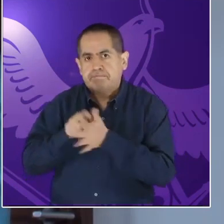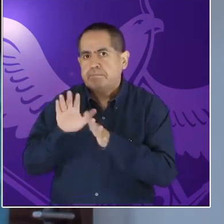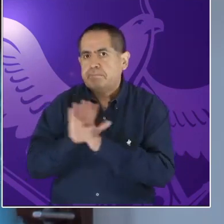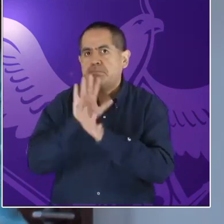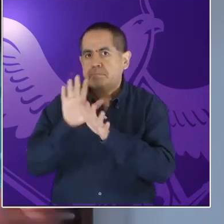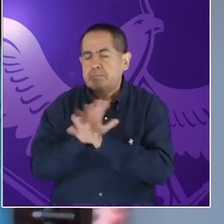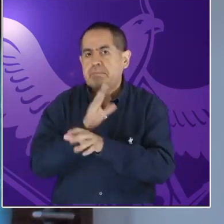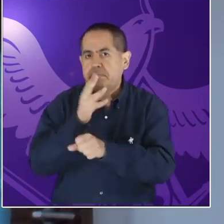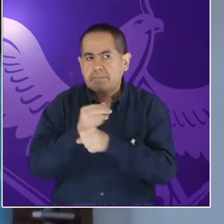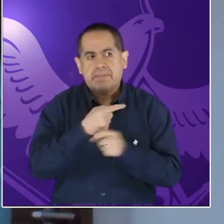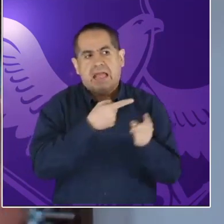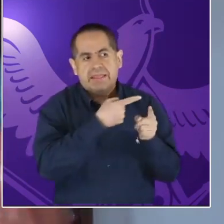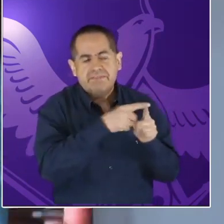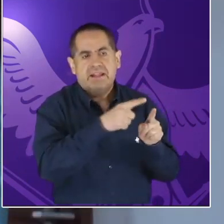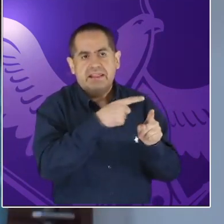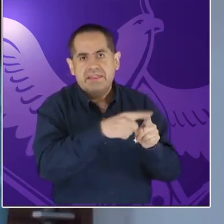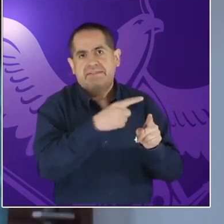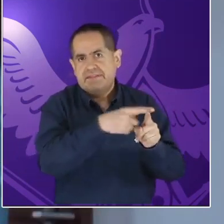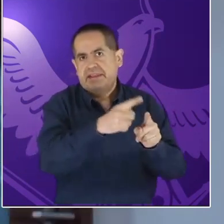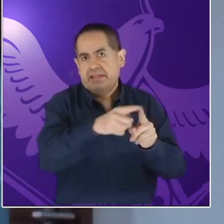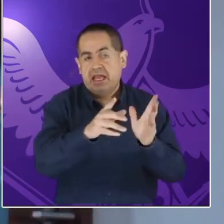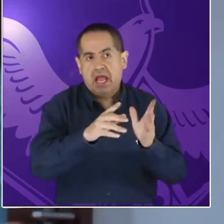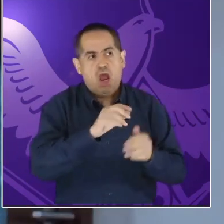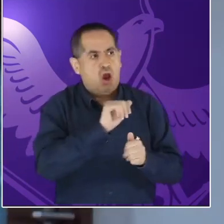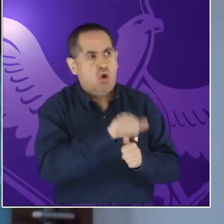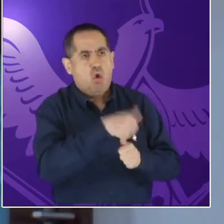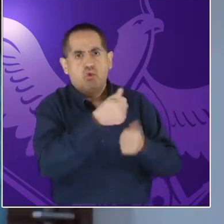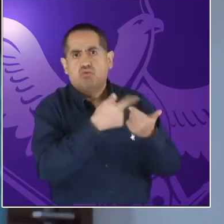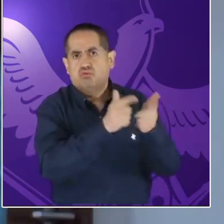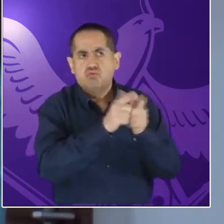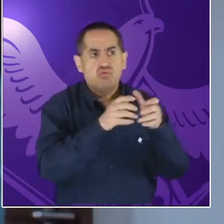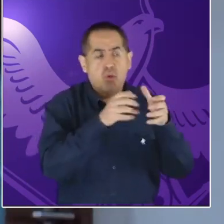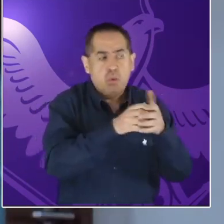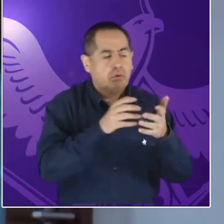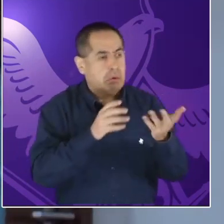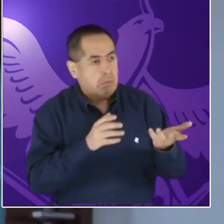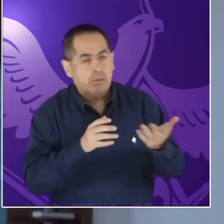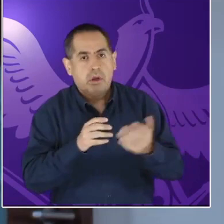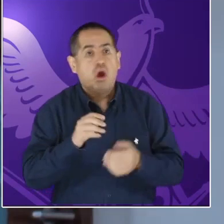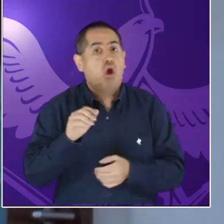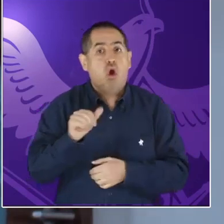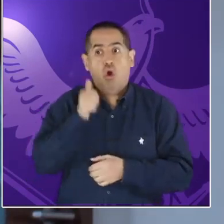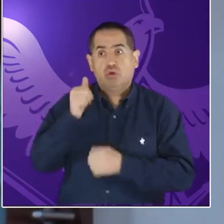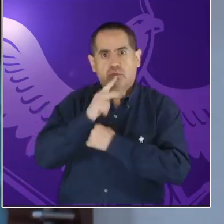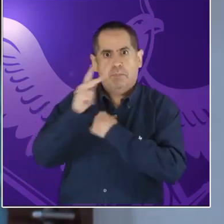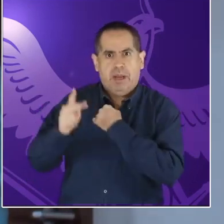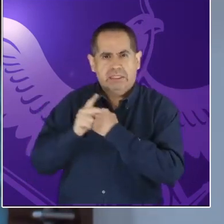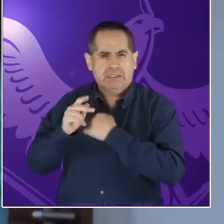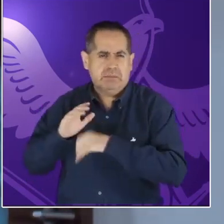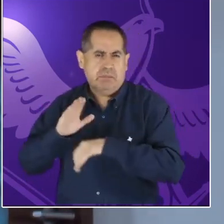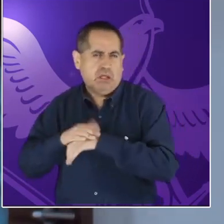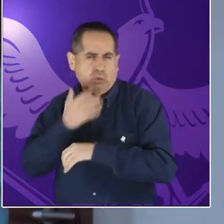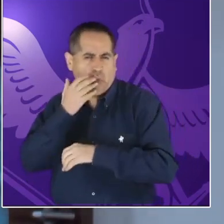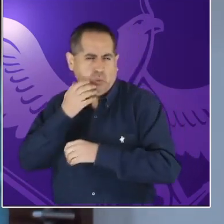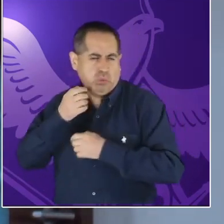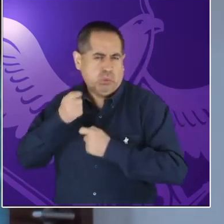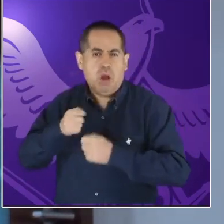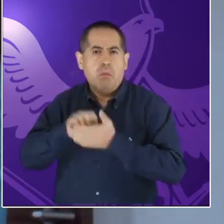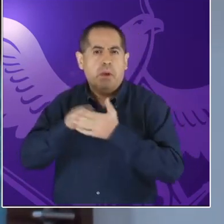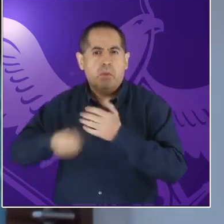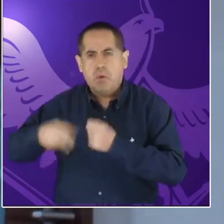entonces espacio al reconocimiento jurídico de otros grupos, incluso en los países que son más conservadores de la región,